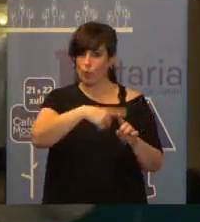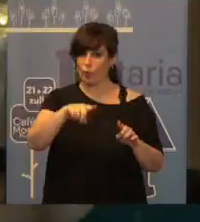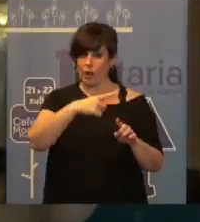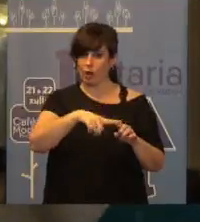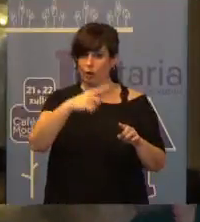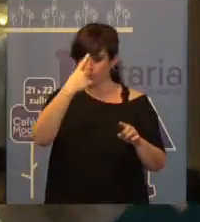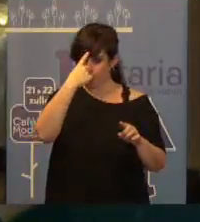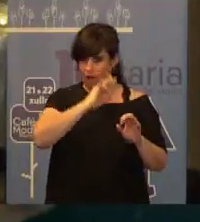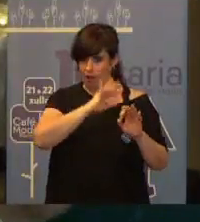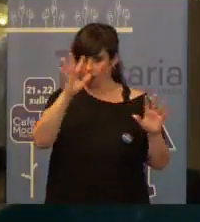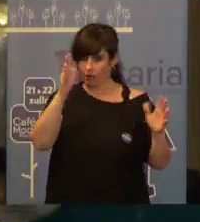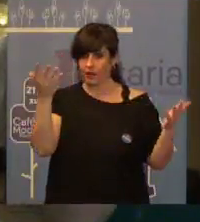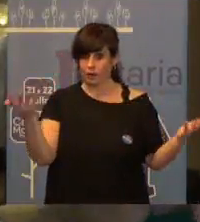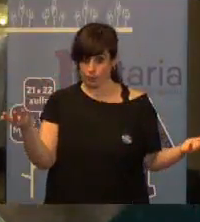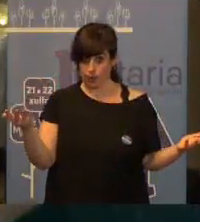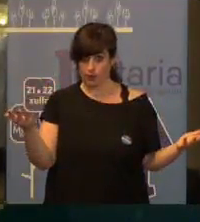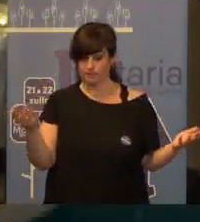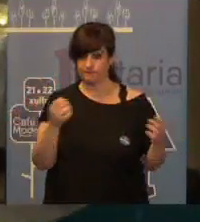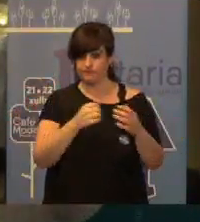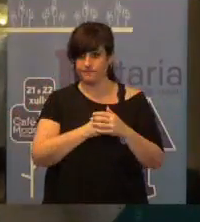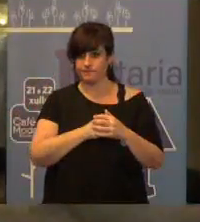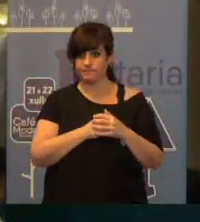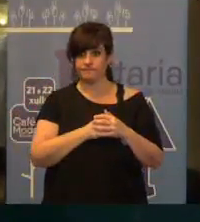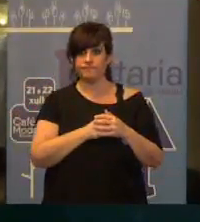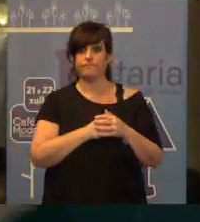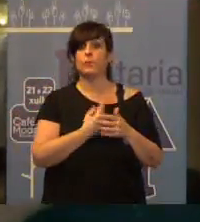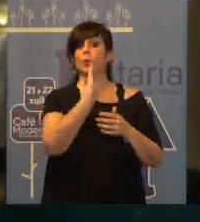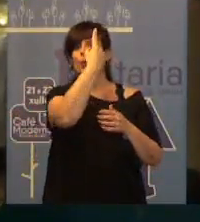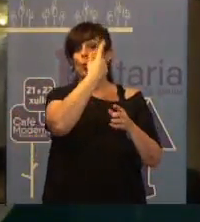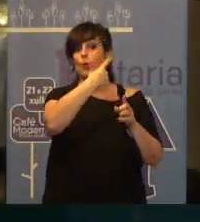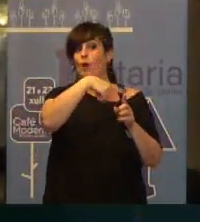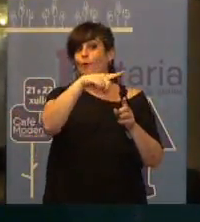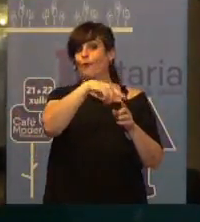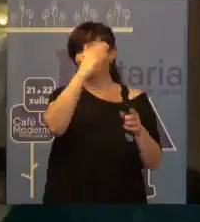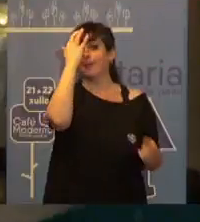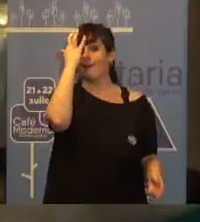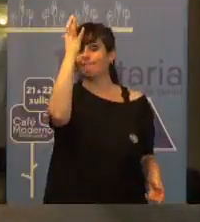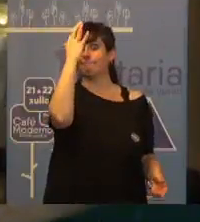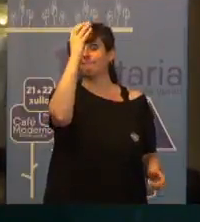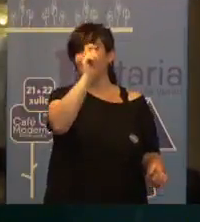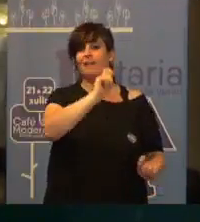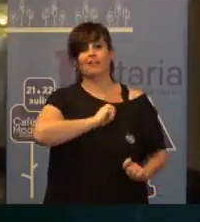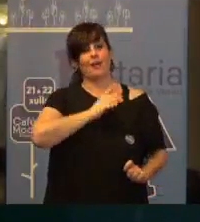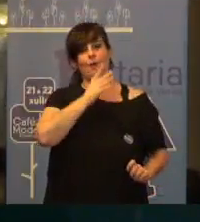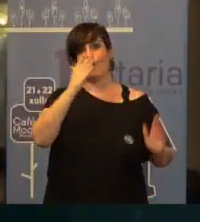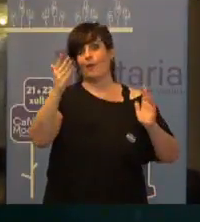teño é que unha cousa que ilusiona, porque ilusionou no seu momento,